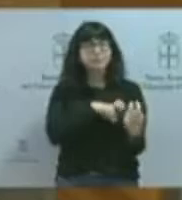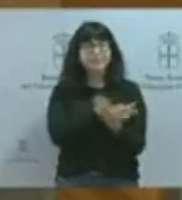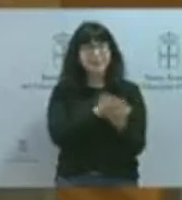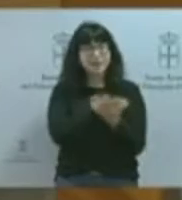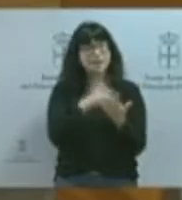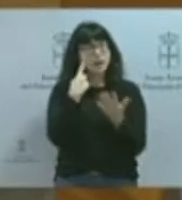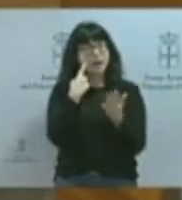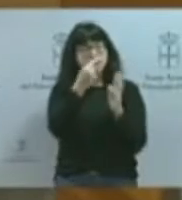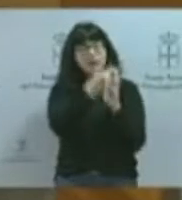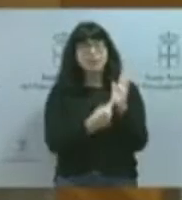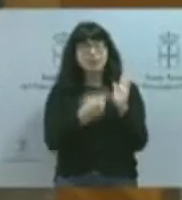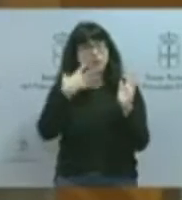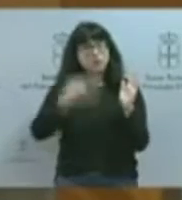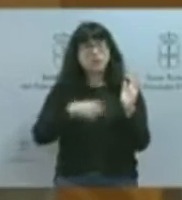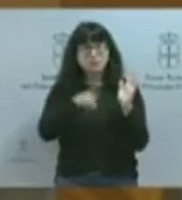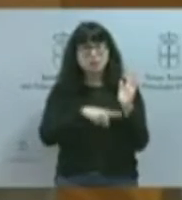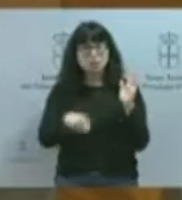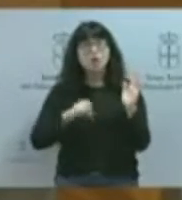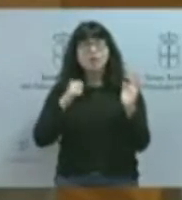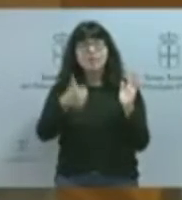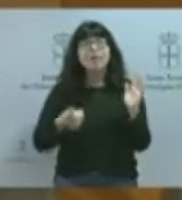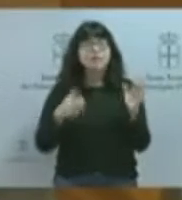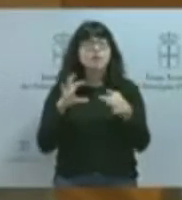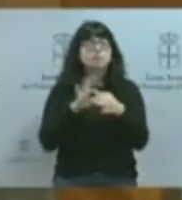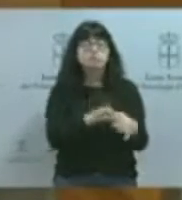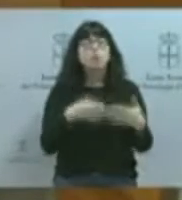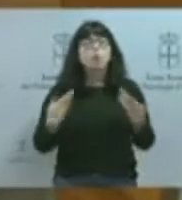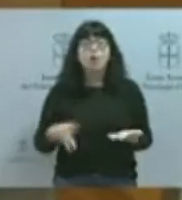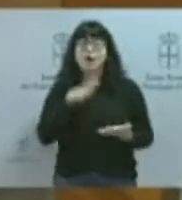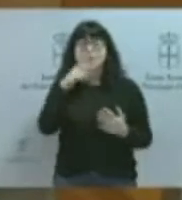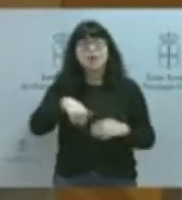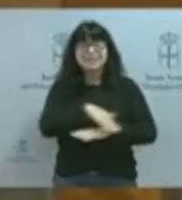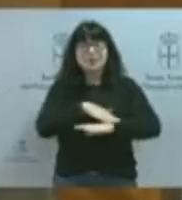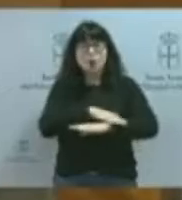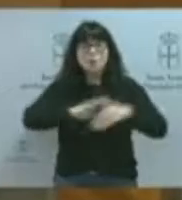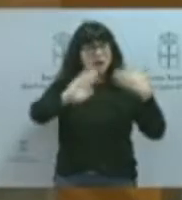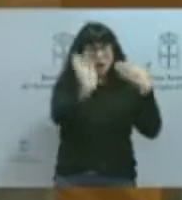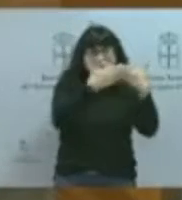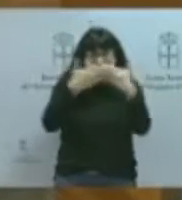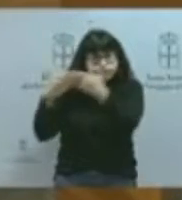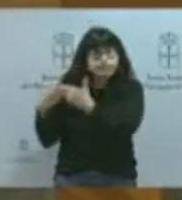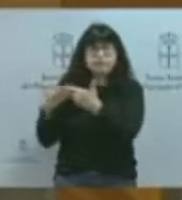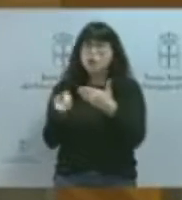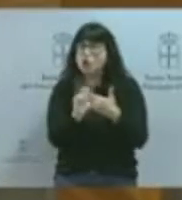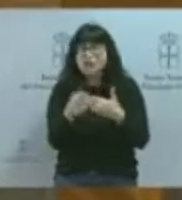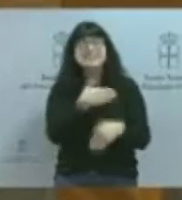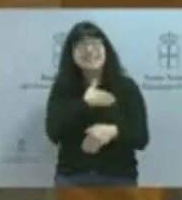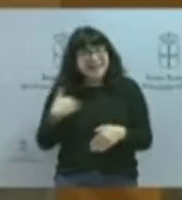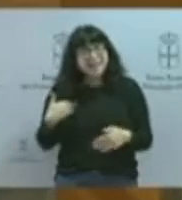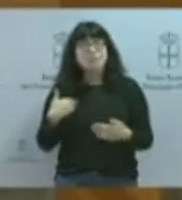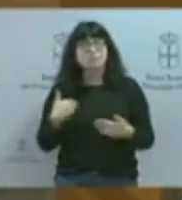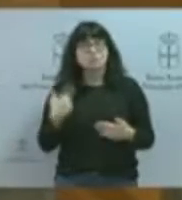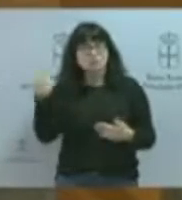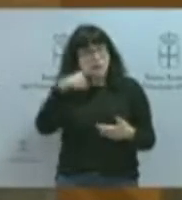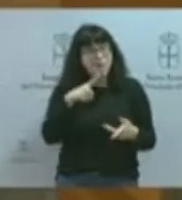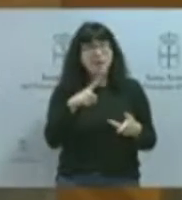Porque, insisto, este Gobierno no está cerrado en sí mismo, no somos un Gobierno ensimismado. Queremos tener en cuenta sus aportaciones. Y termino. Antes les hablaba a